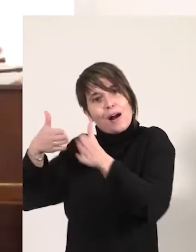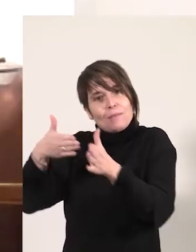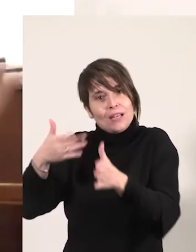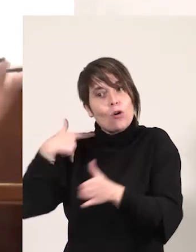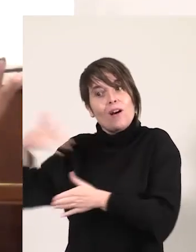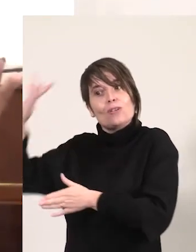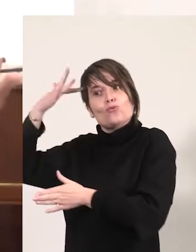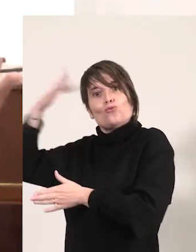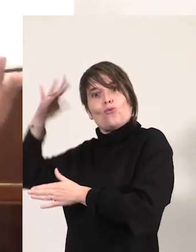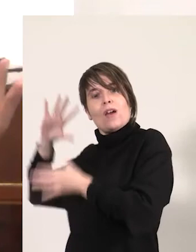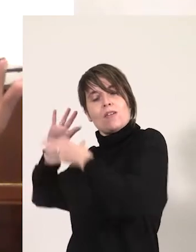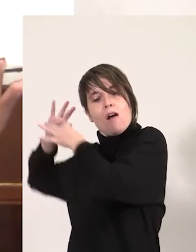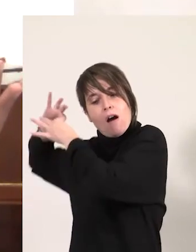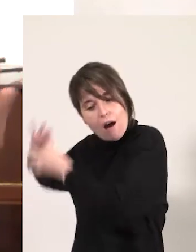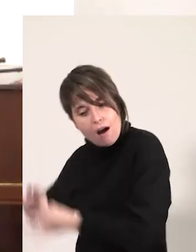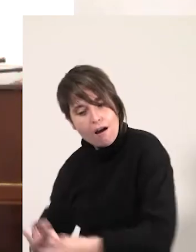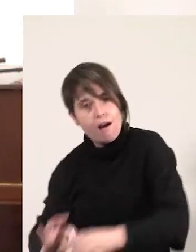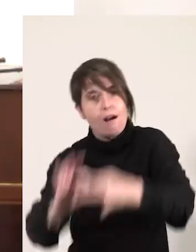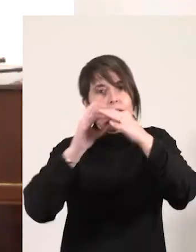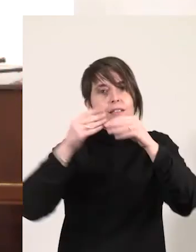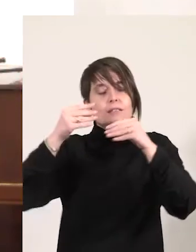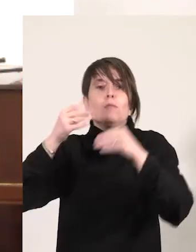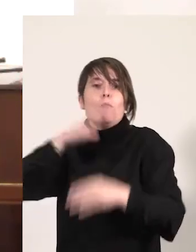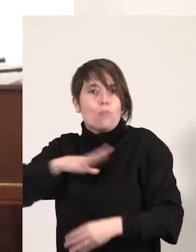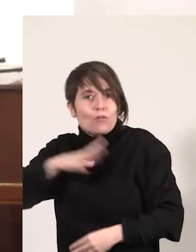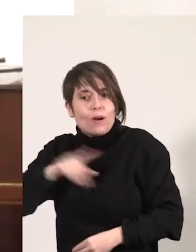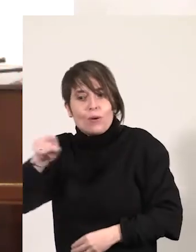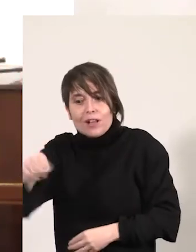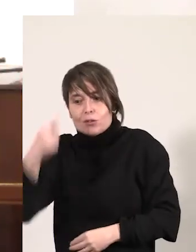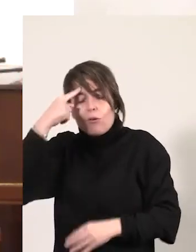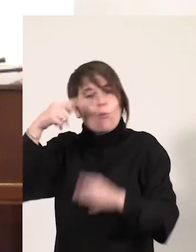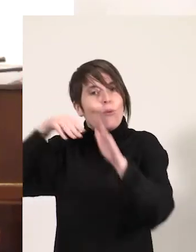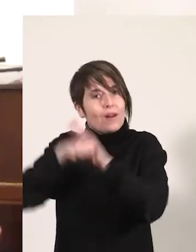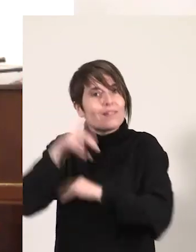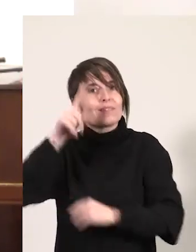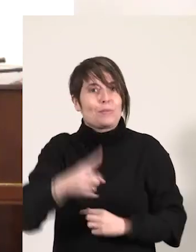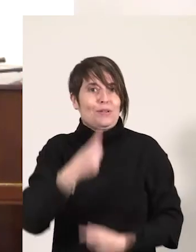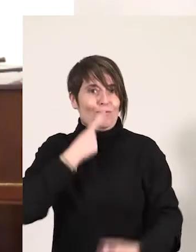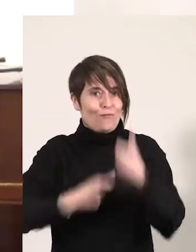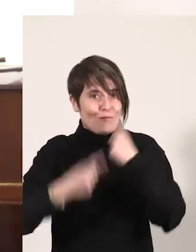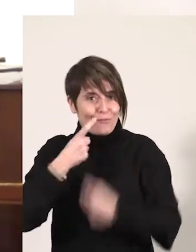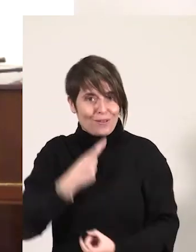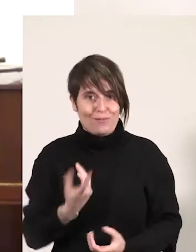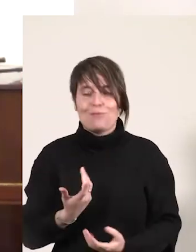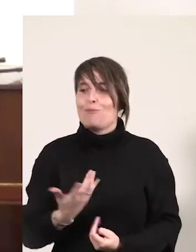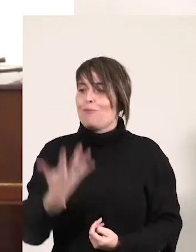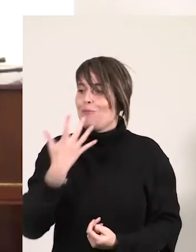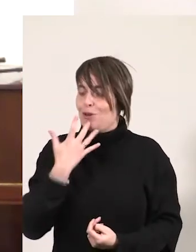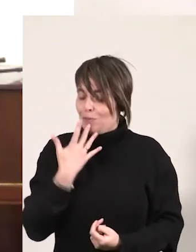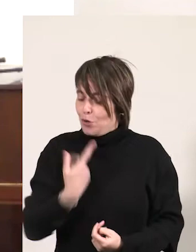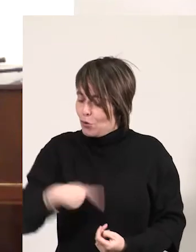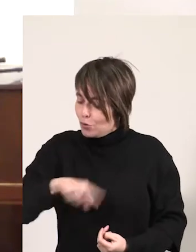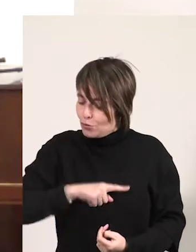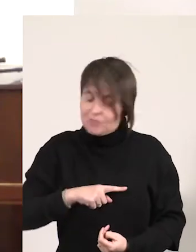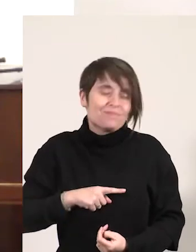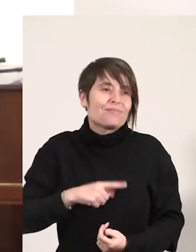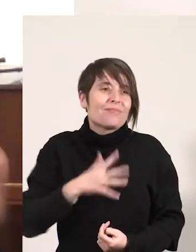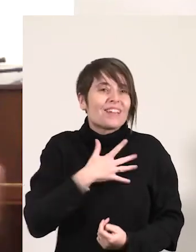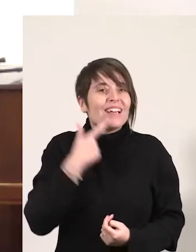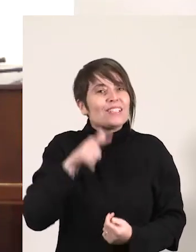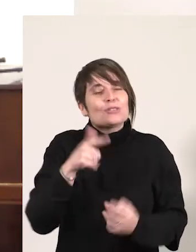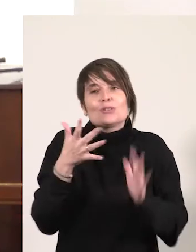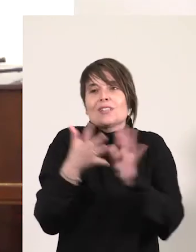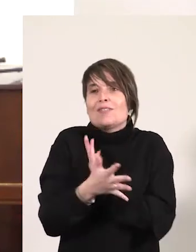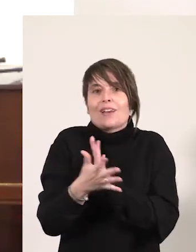hay un camino previo, hay un sueño detrás, ¿no? Hay una historia detrás, por favor, tengamos en cuenta esto. También cuando se habla desde